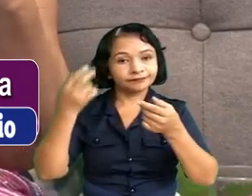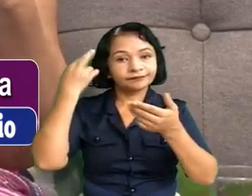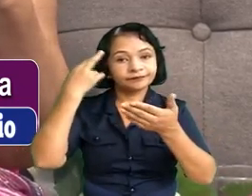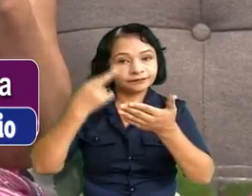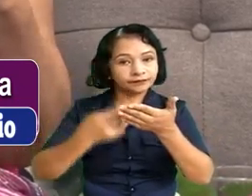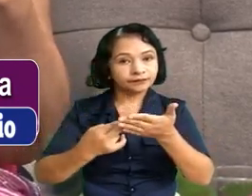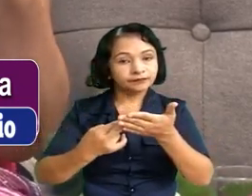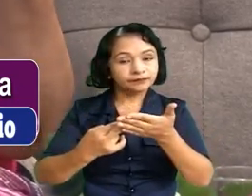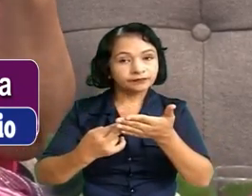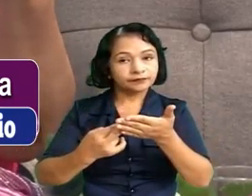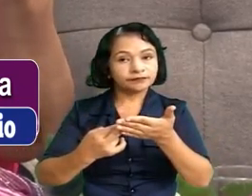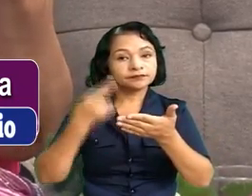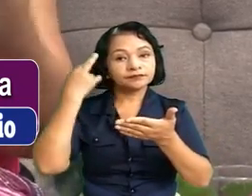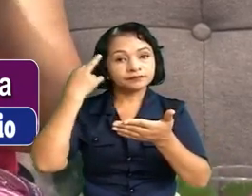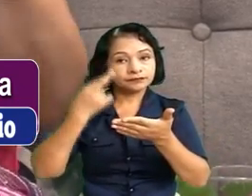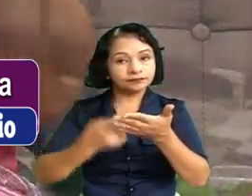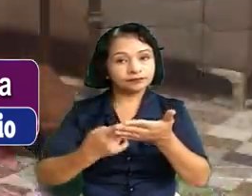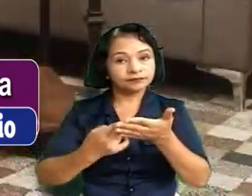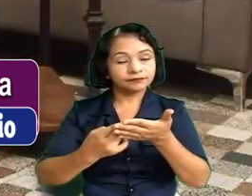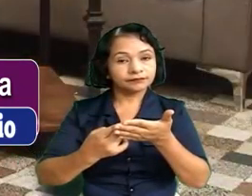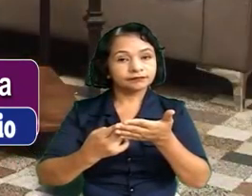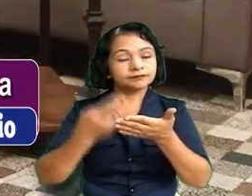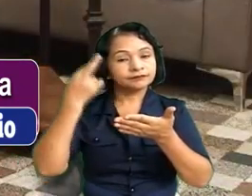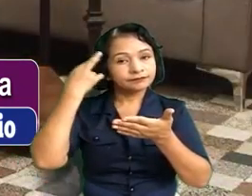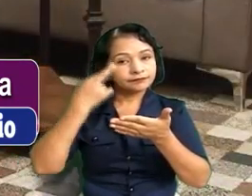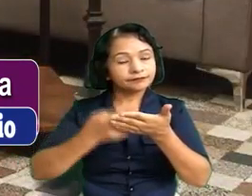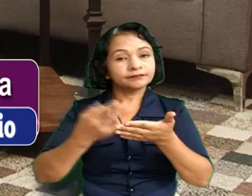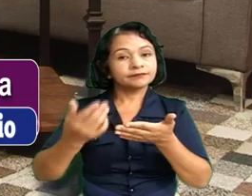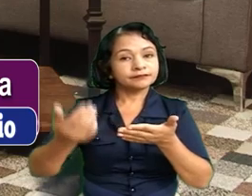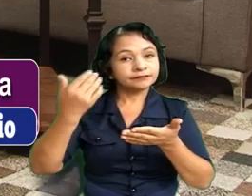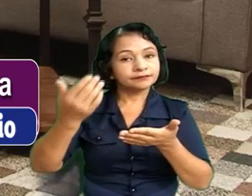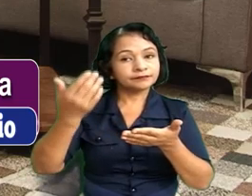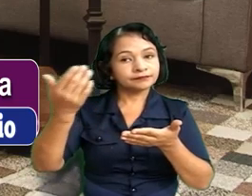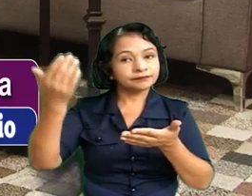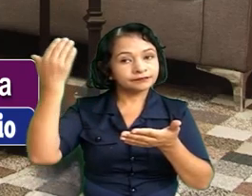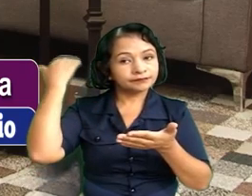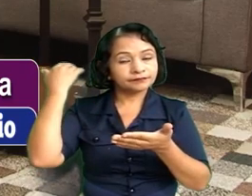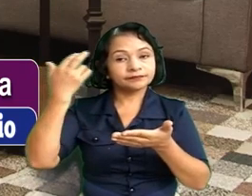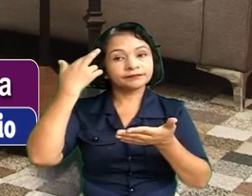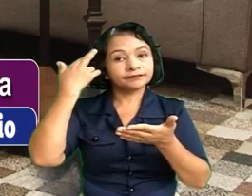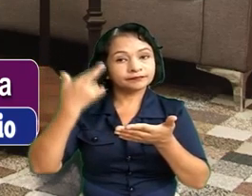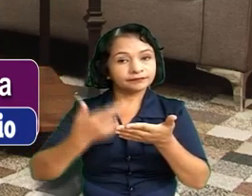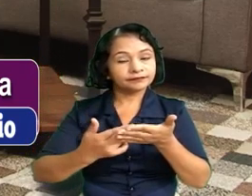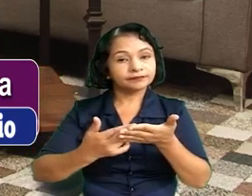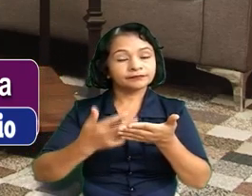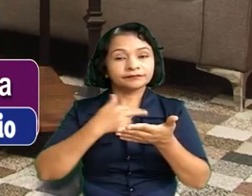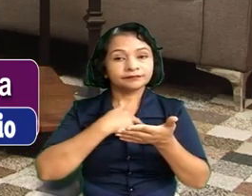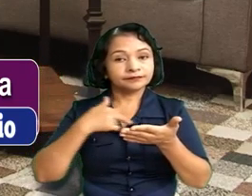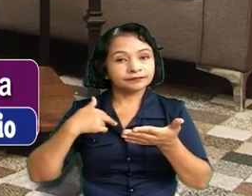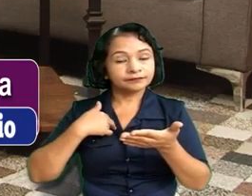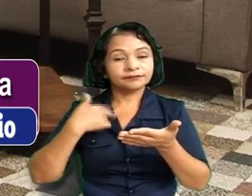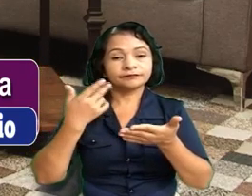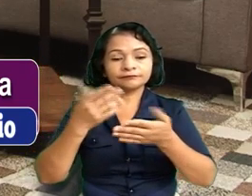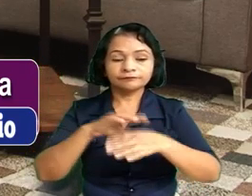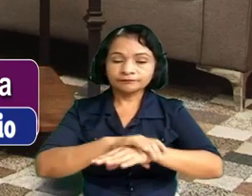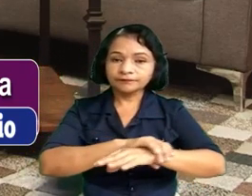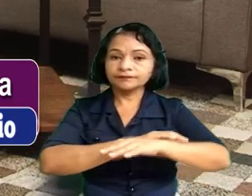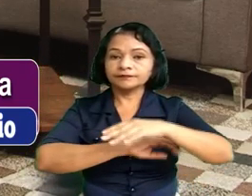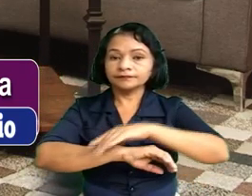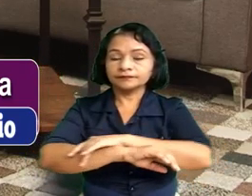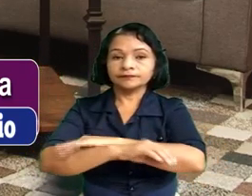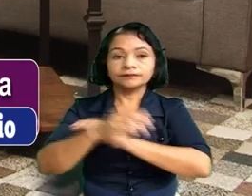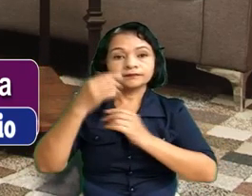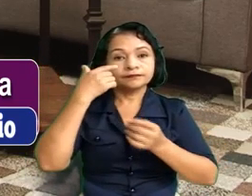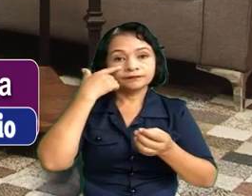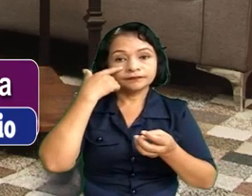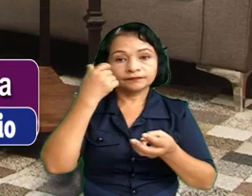Conmemoramos, porque conmemorar es ver nuestra memoria histórica. Entonces estamos conmemorando su gesta heroica, su valentía,